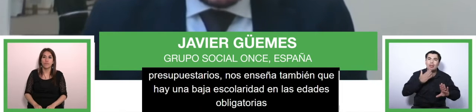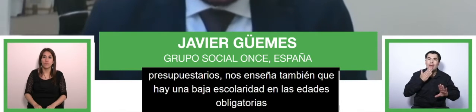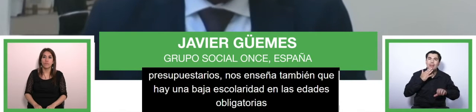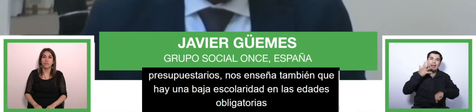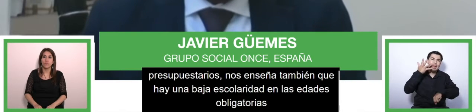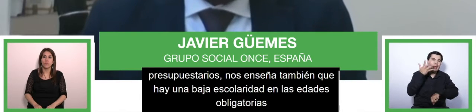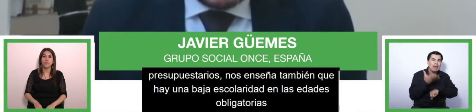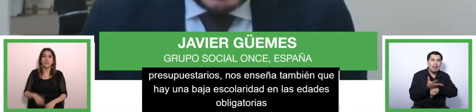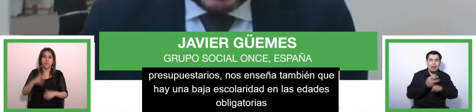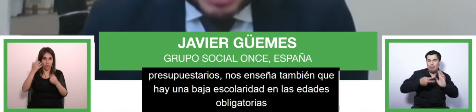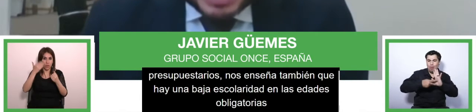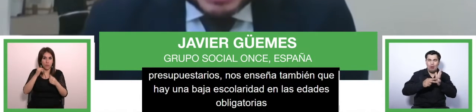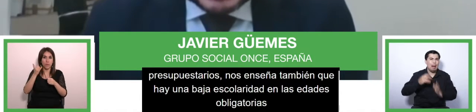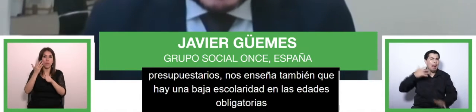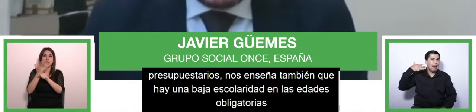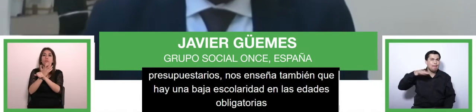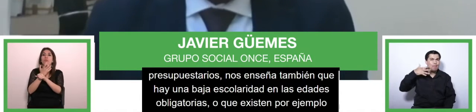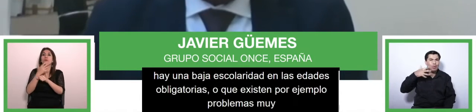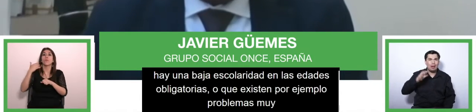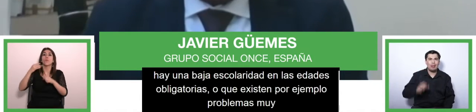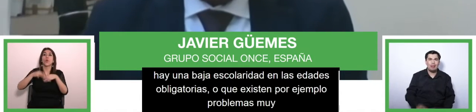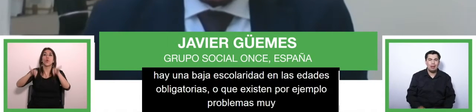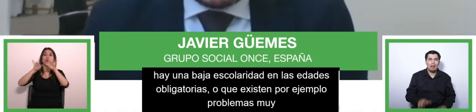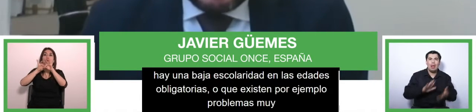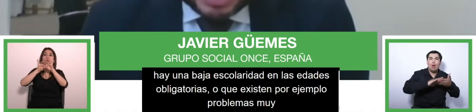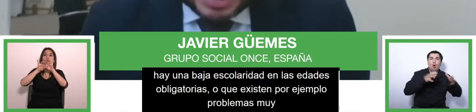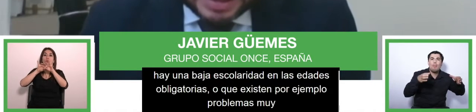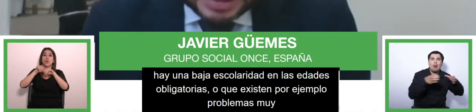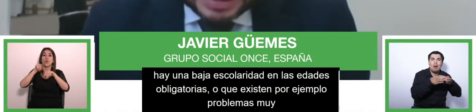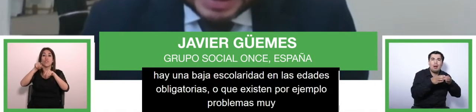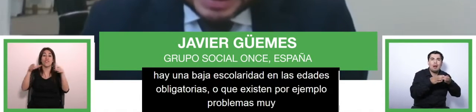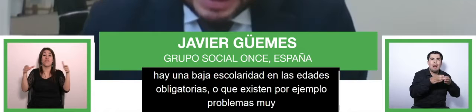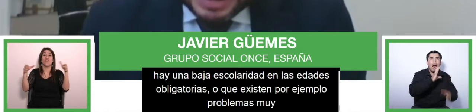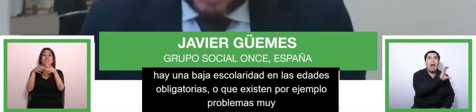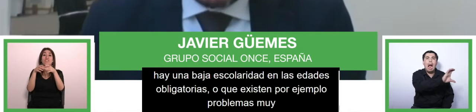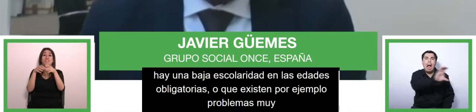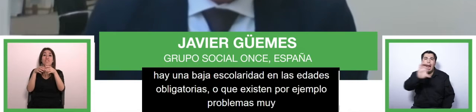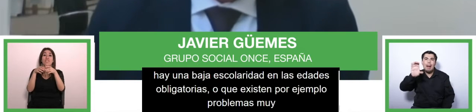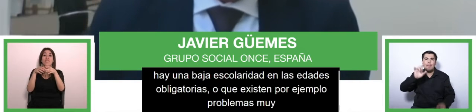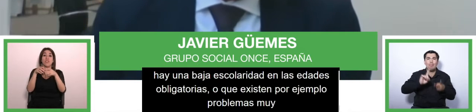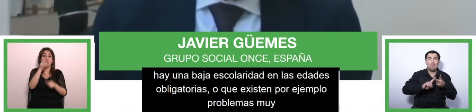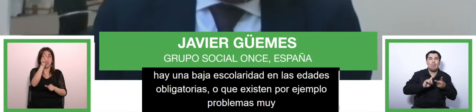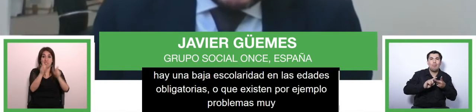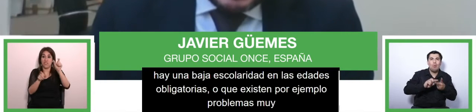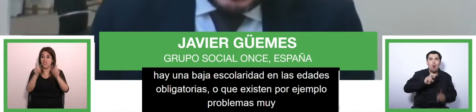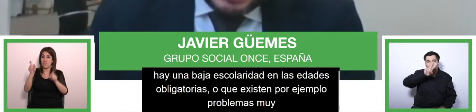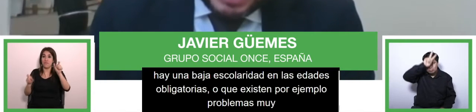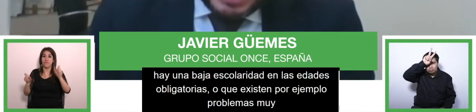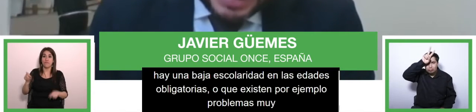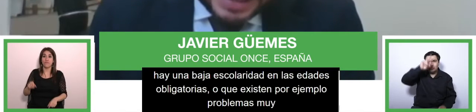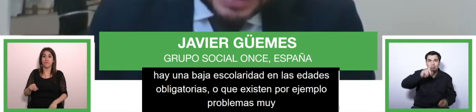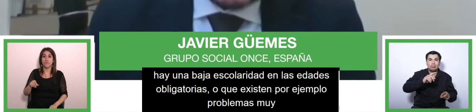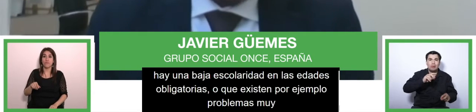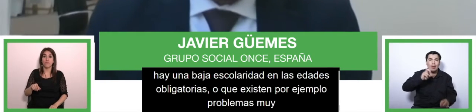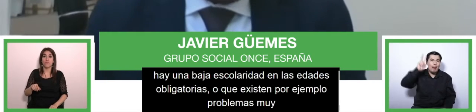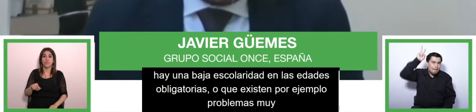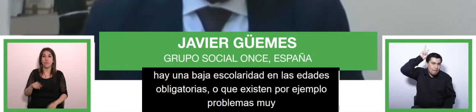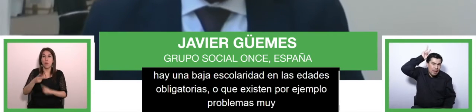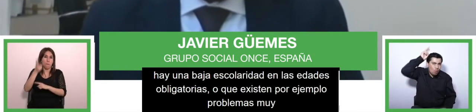muy importantes en comunidades rurales, indígenas, afrodescendientes o incluso también en